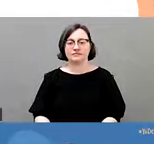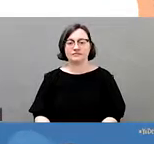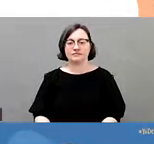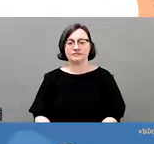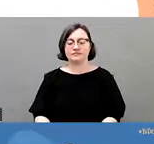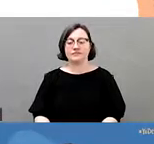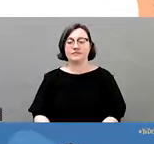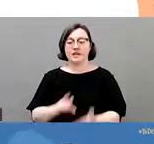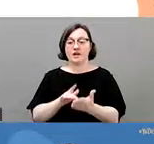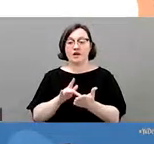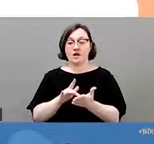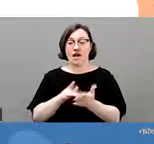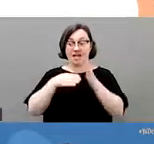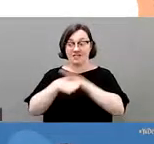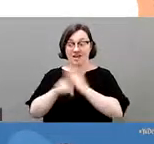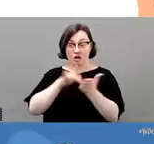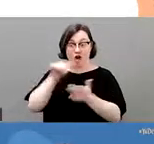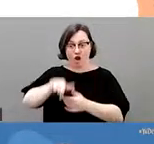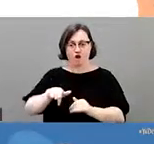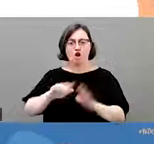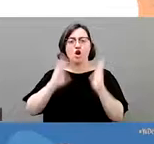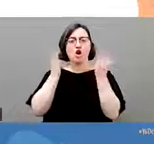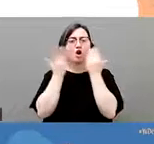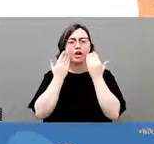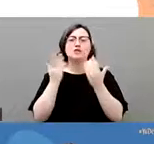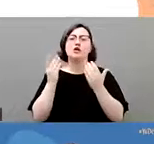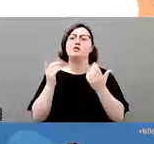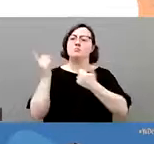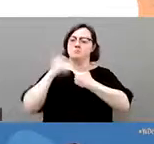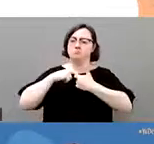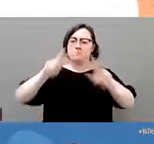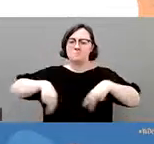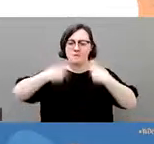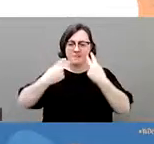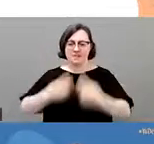la accesibilidad me ha permitido participar en este congreso.